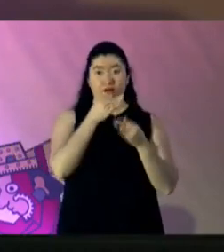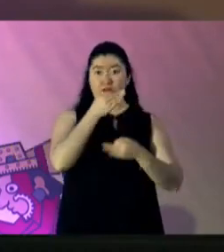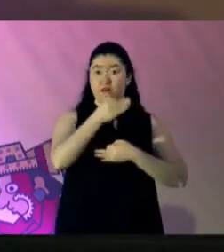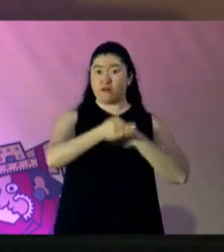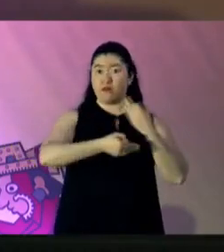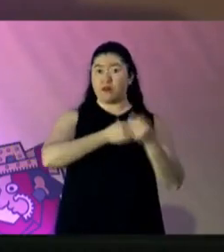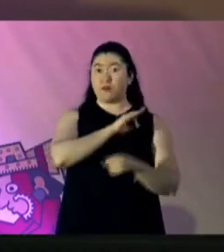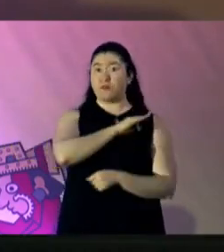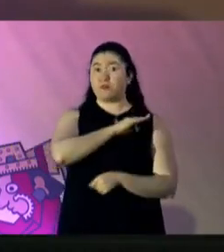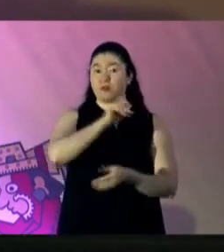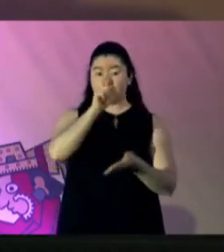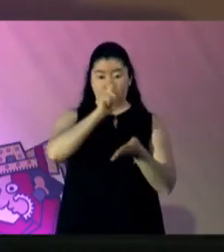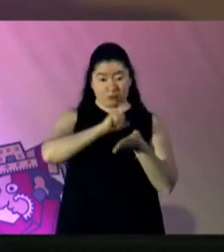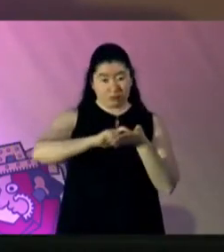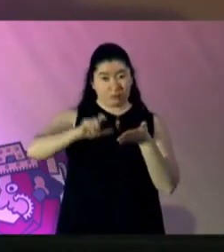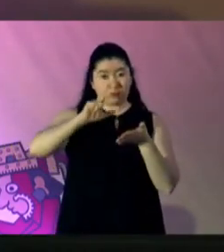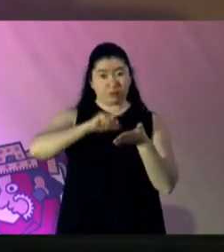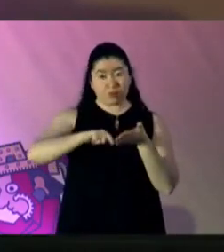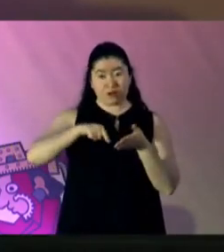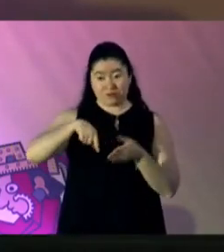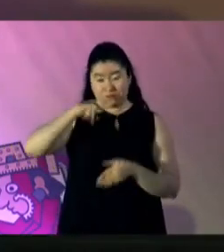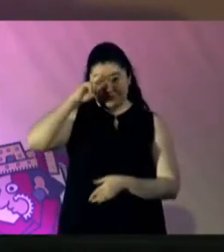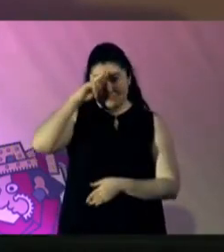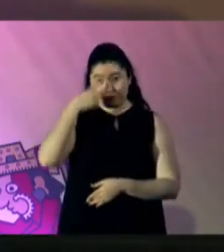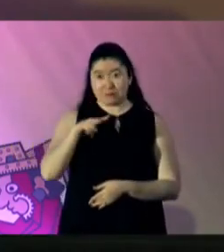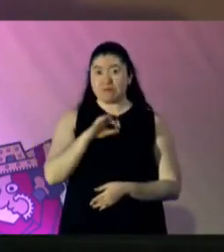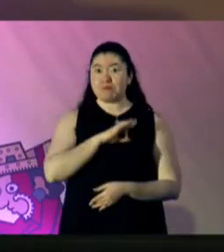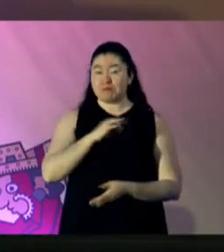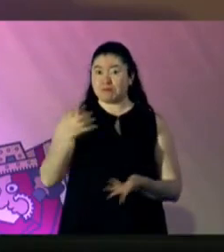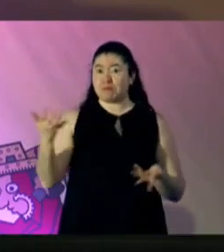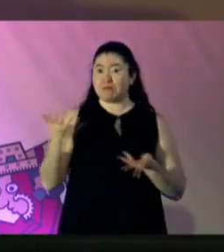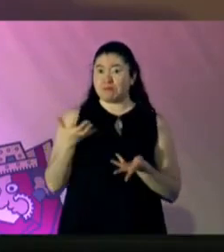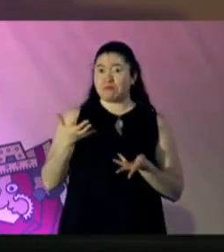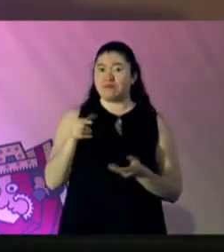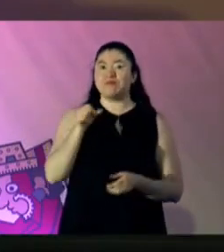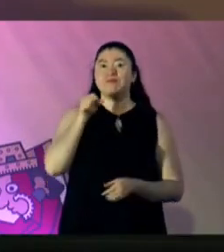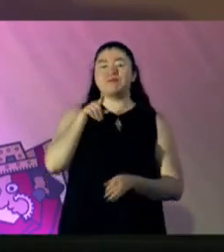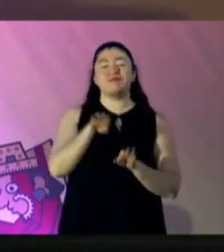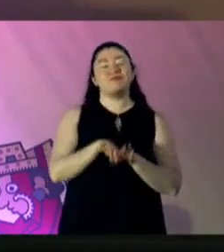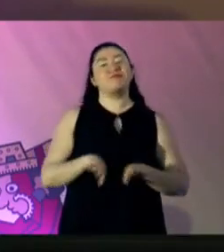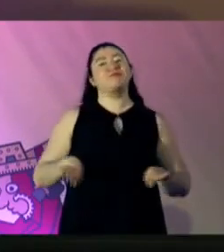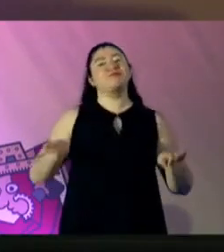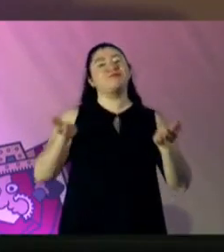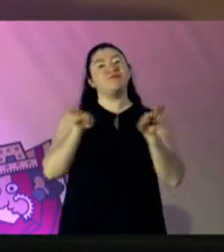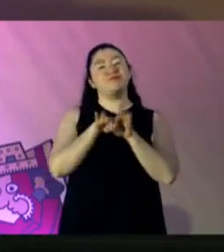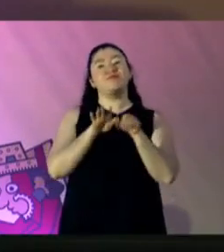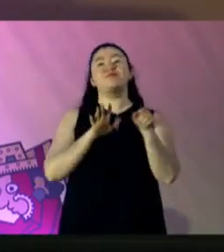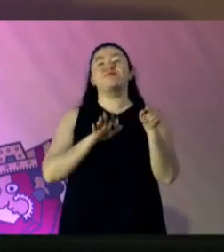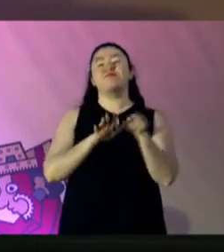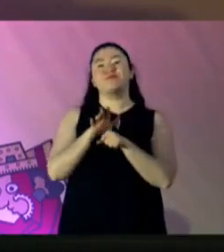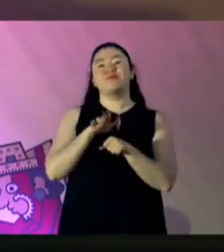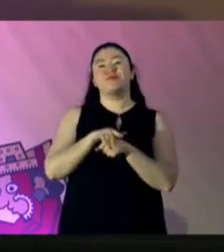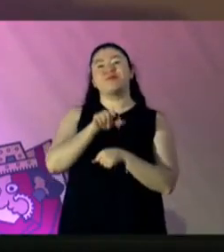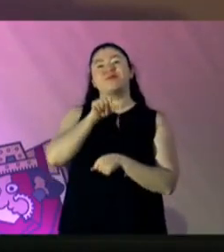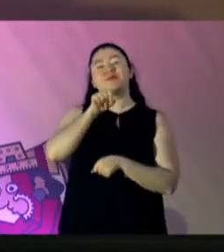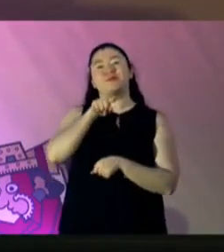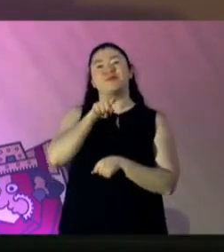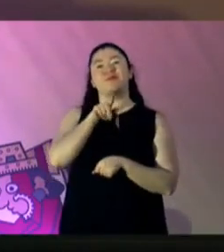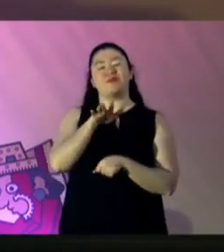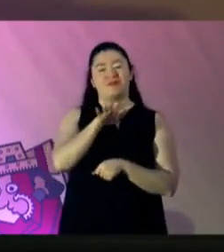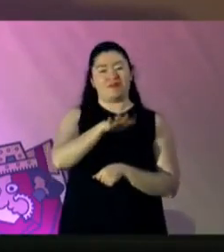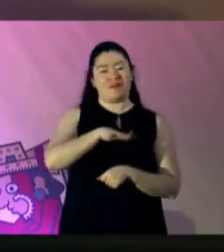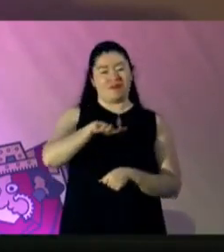de la sociedad mexicana y una de las colecciones más importantes es esta de vientos del pueblo